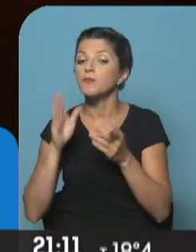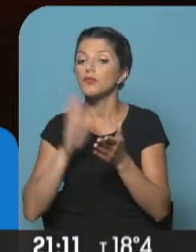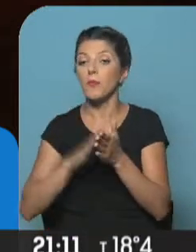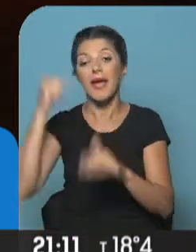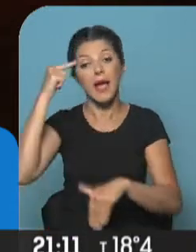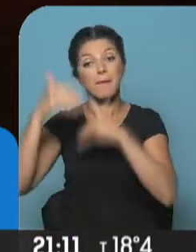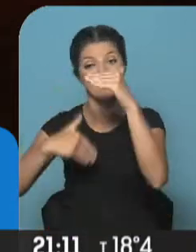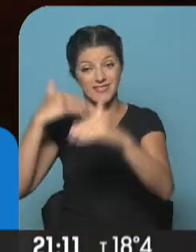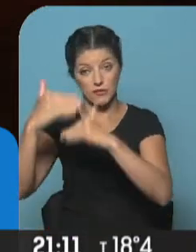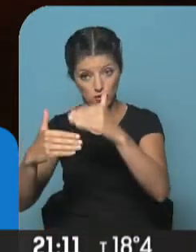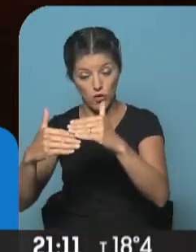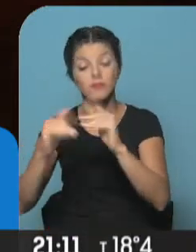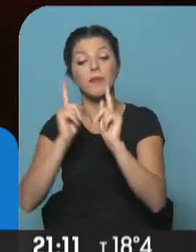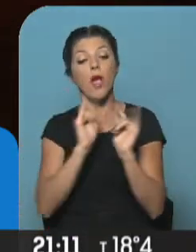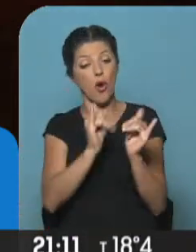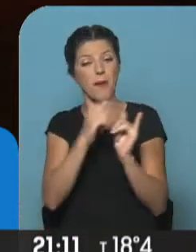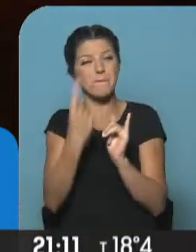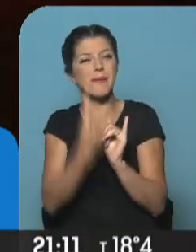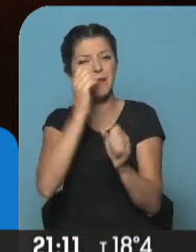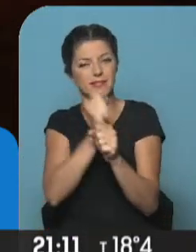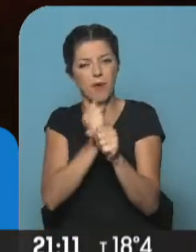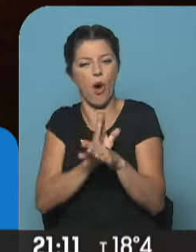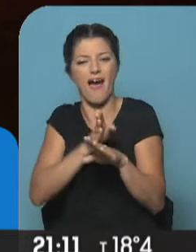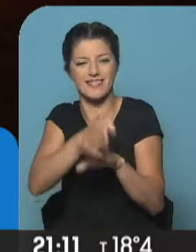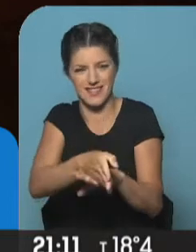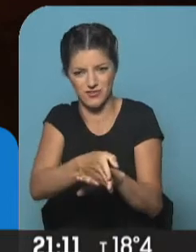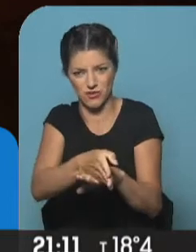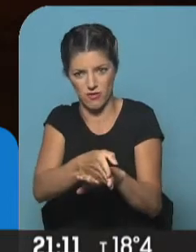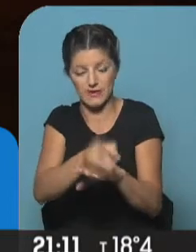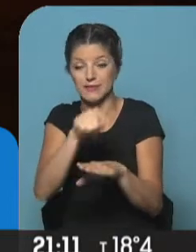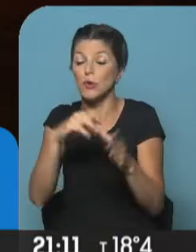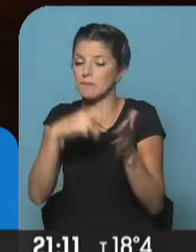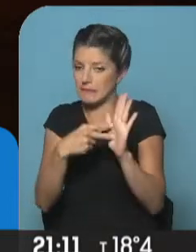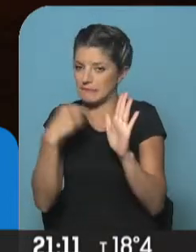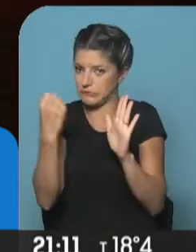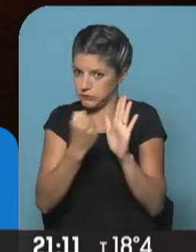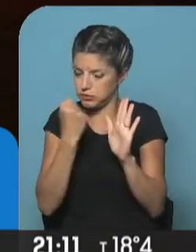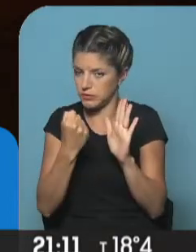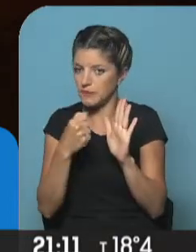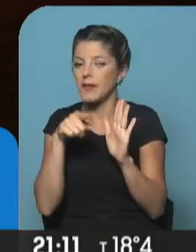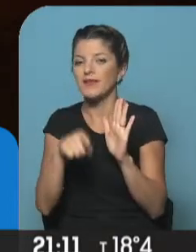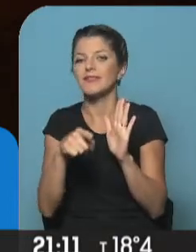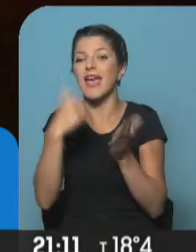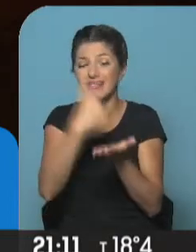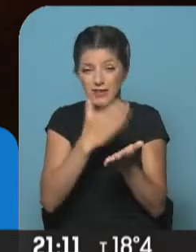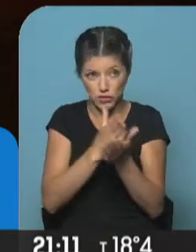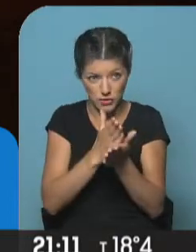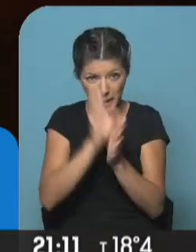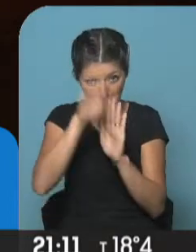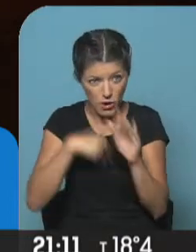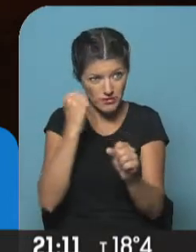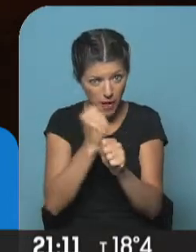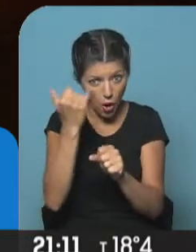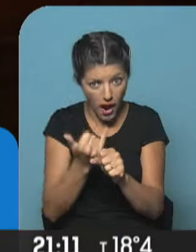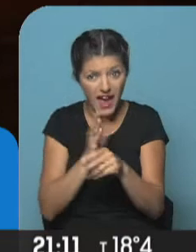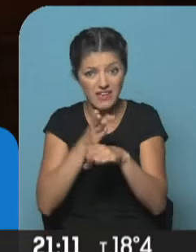acceso de los jóvenes al primer empleo, que es uno de los grandes problemas que tienen hoy los jóvenes en la Argentina. El sector que menos empleo tiene de acceso al empleo